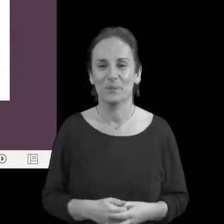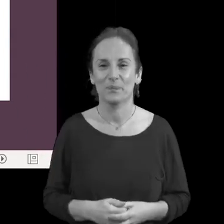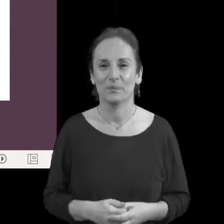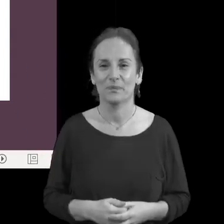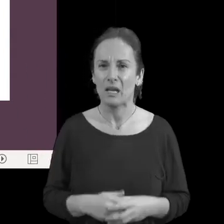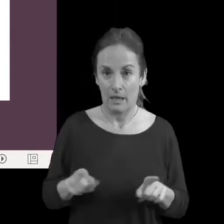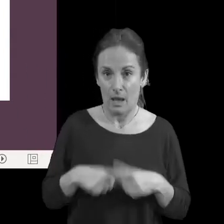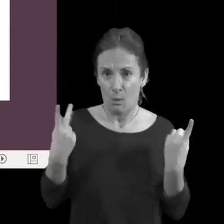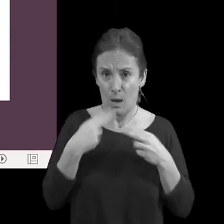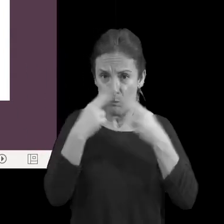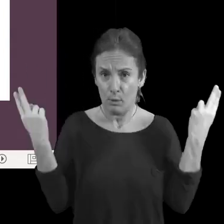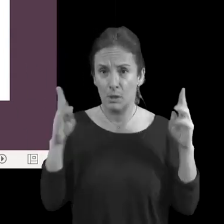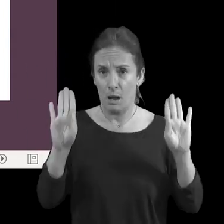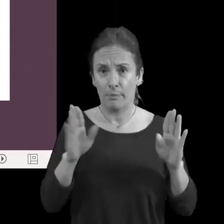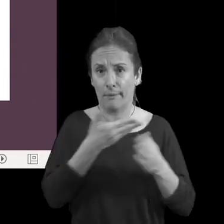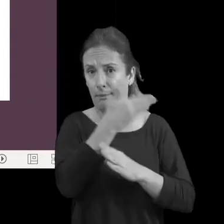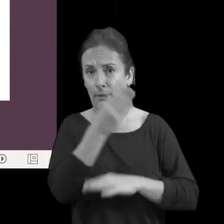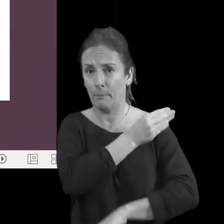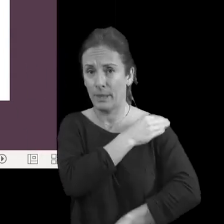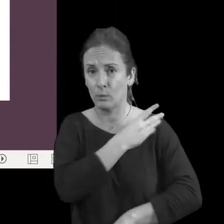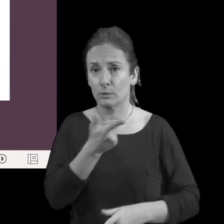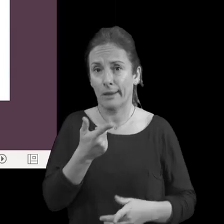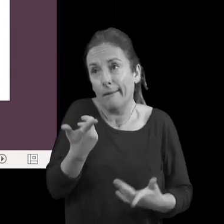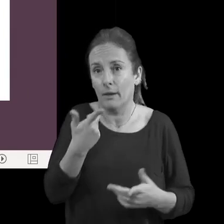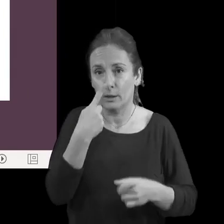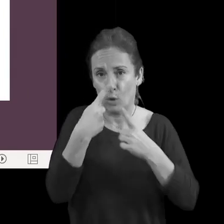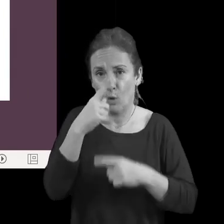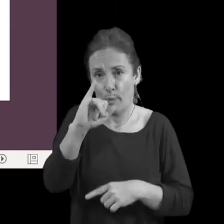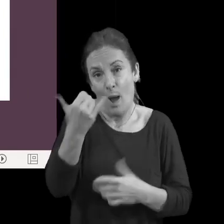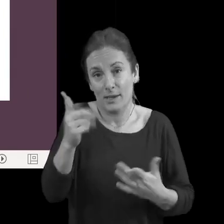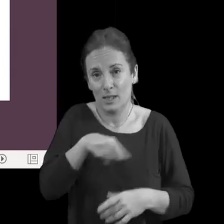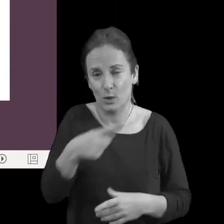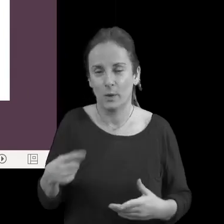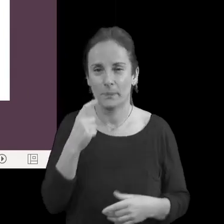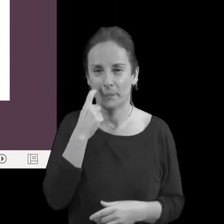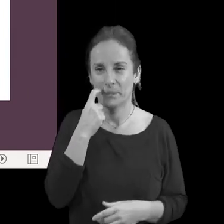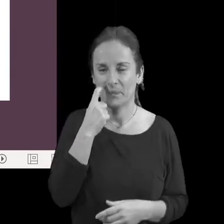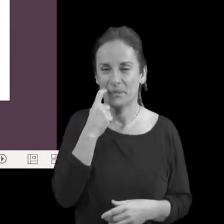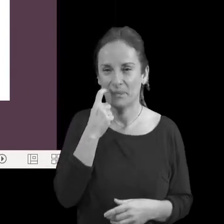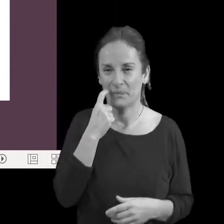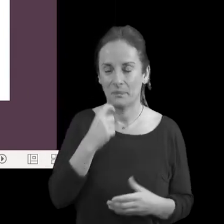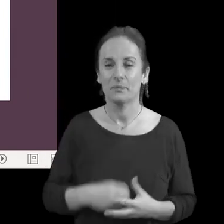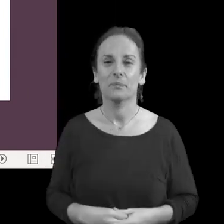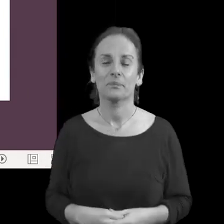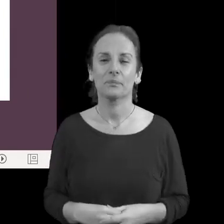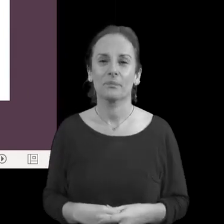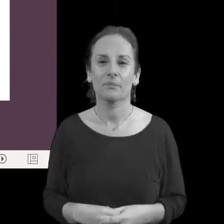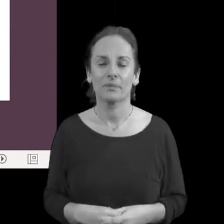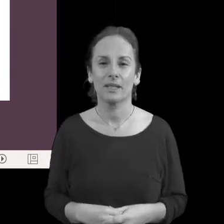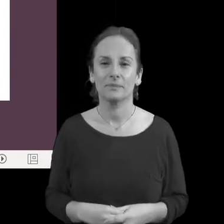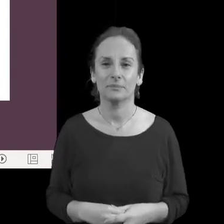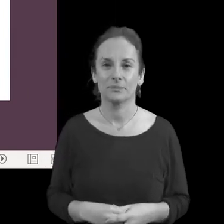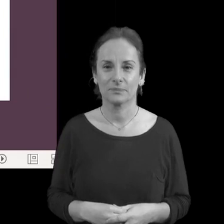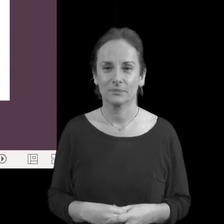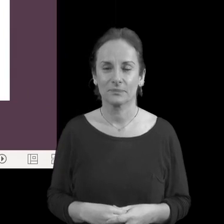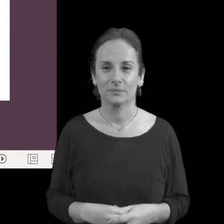prácticas políticas, ¿no? Fijaos que la expresión del armario, como significante inteligible, es posible gracias a la influencia,